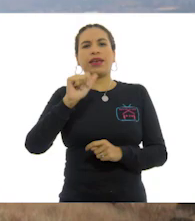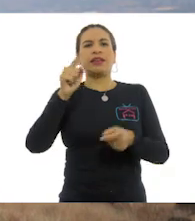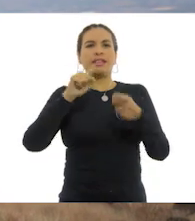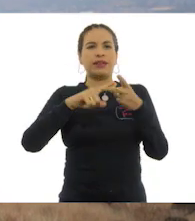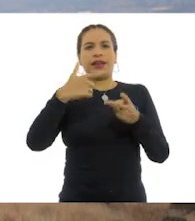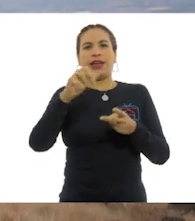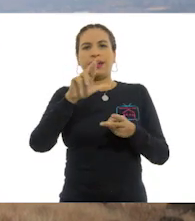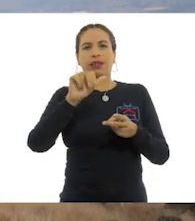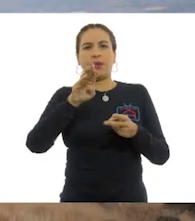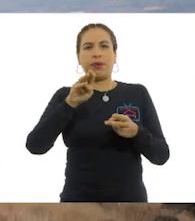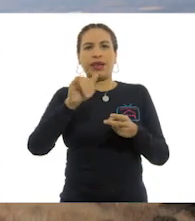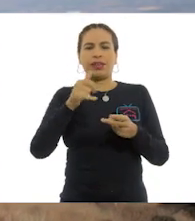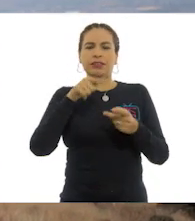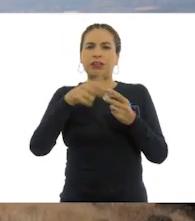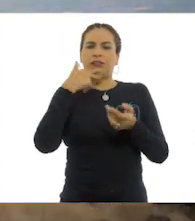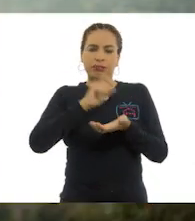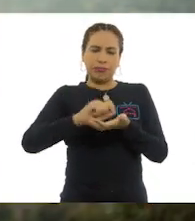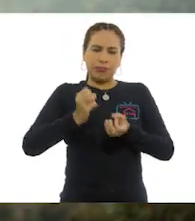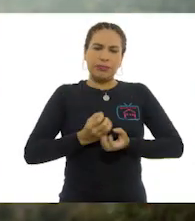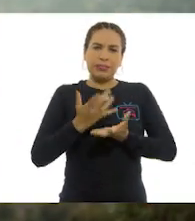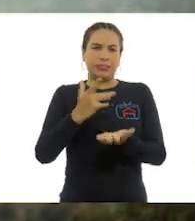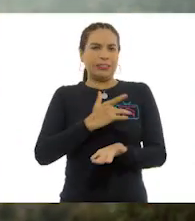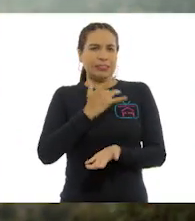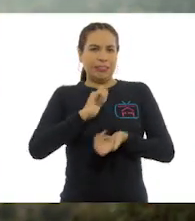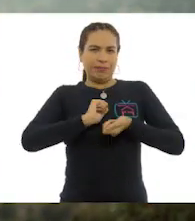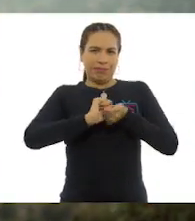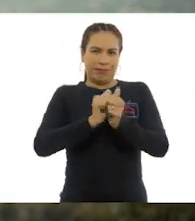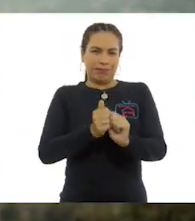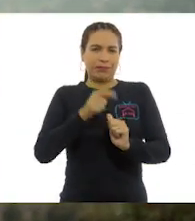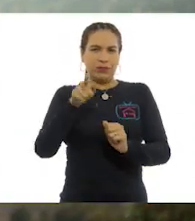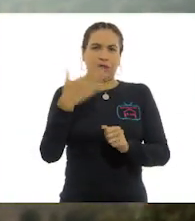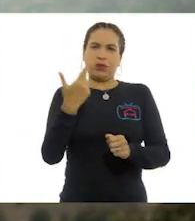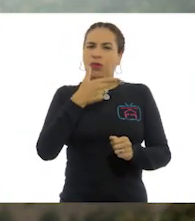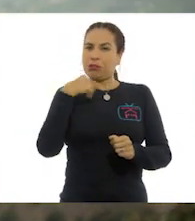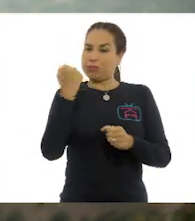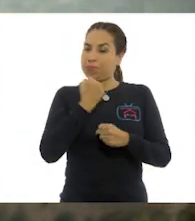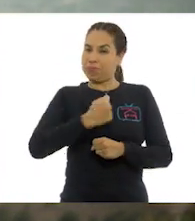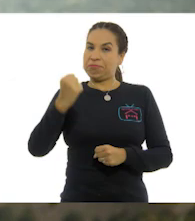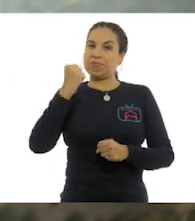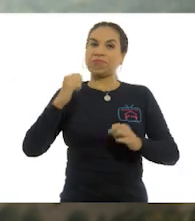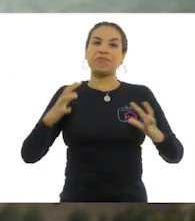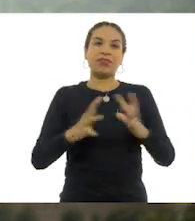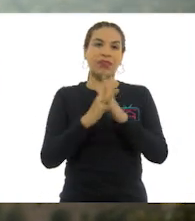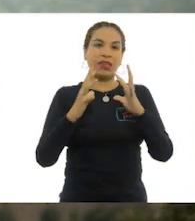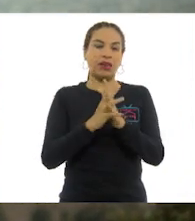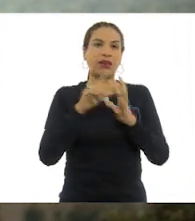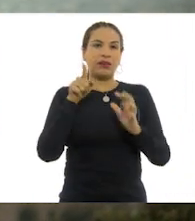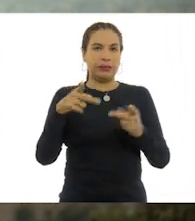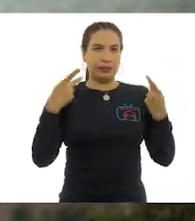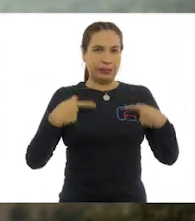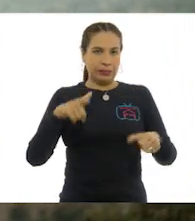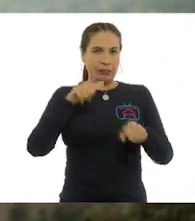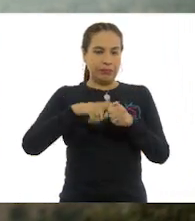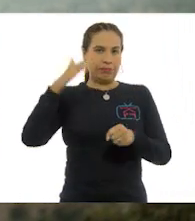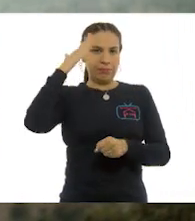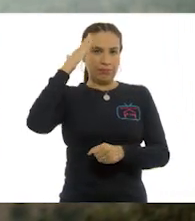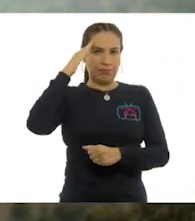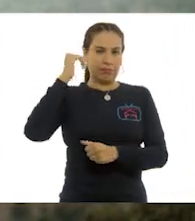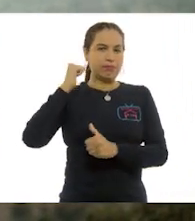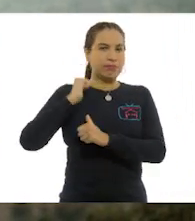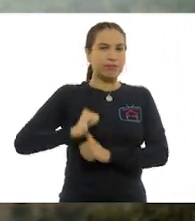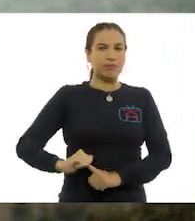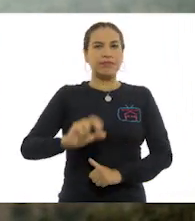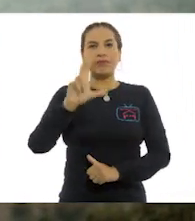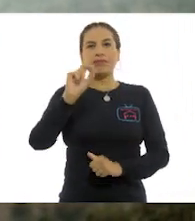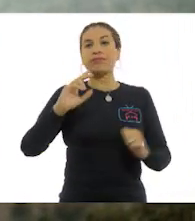una finísima sensibilidad. Asimismo, fíjense que él fue un gran guerrero. Se dice que él personalmente encabezó alrededor